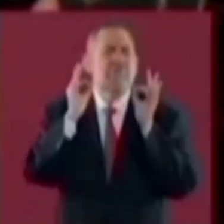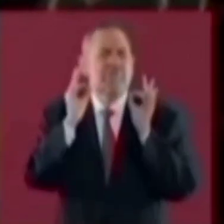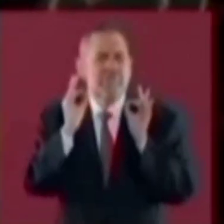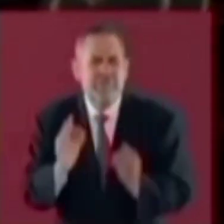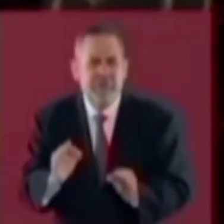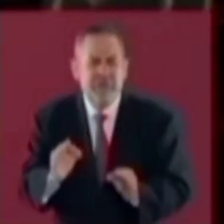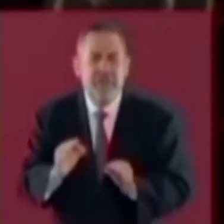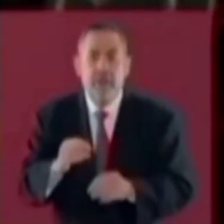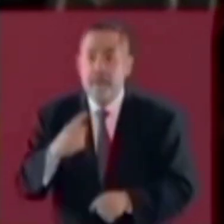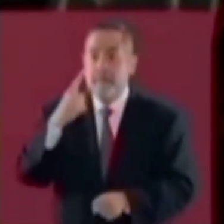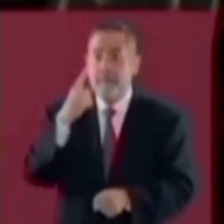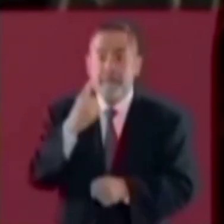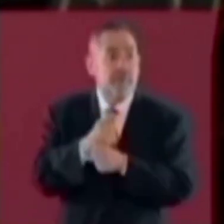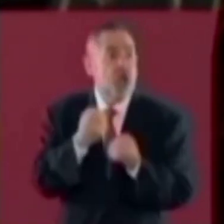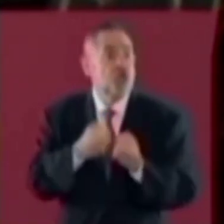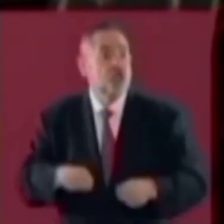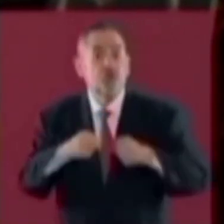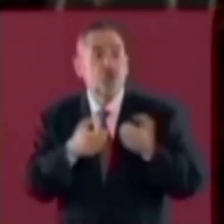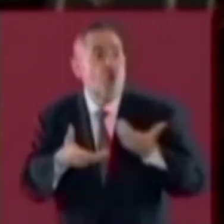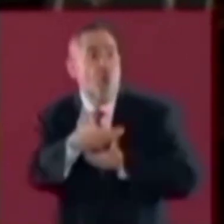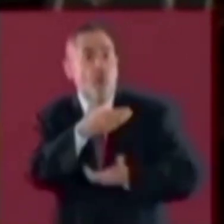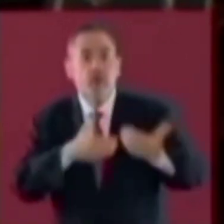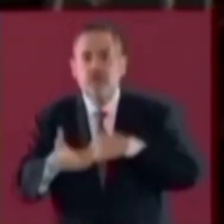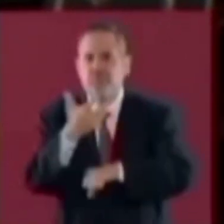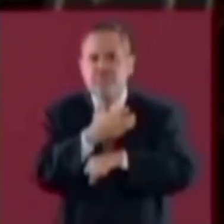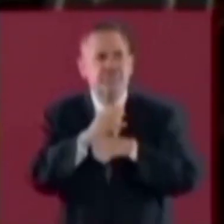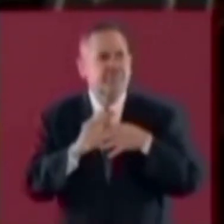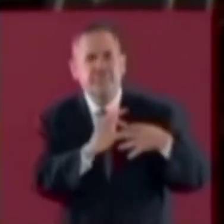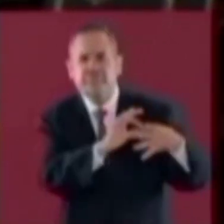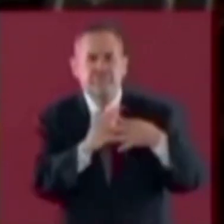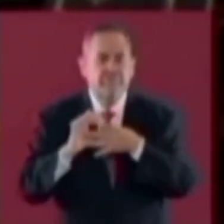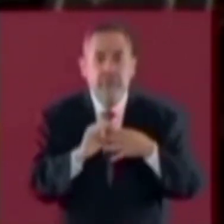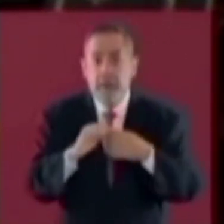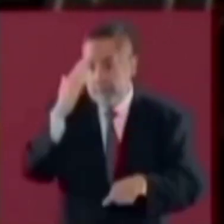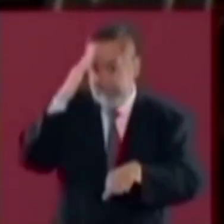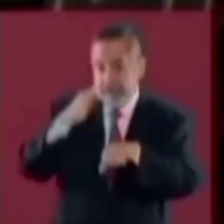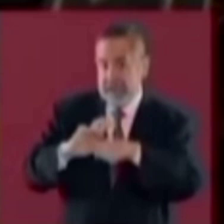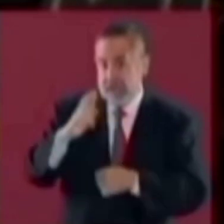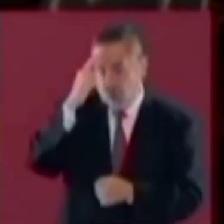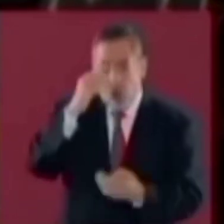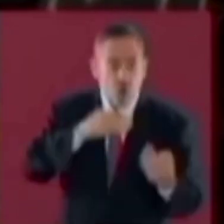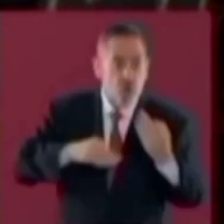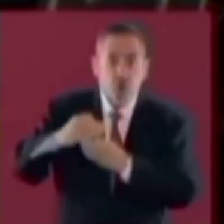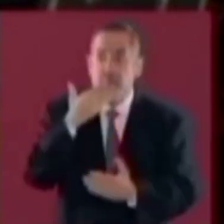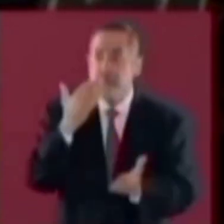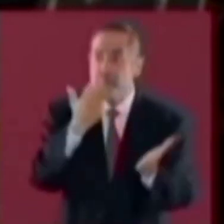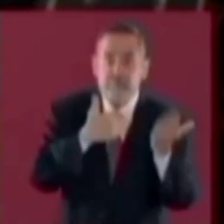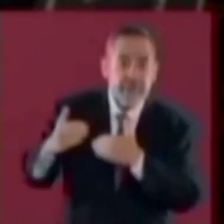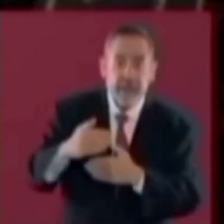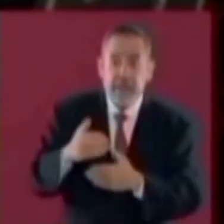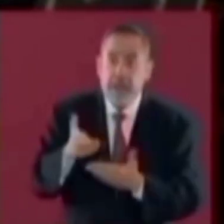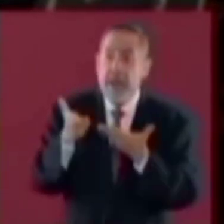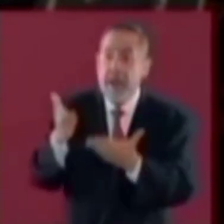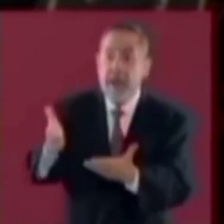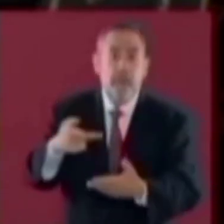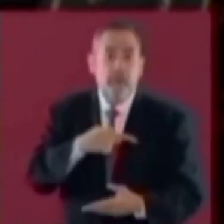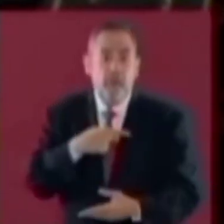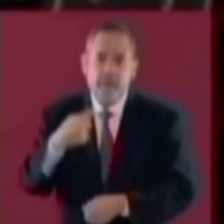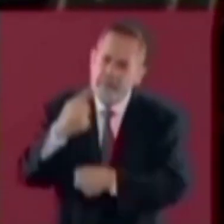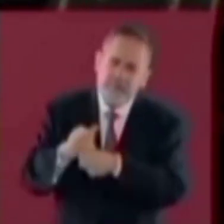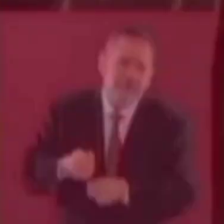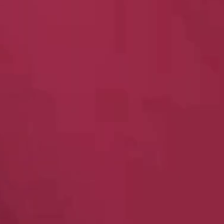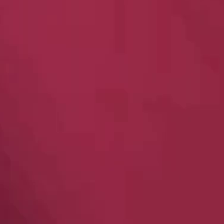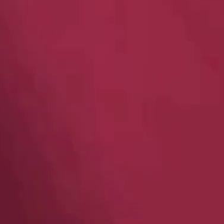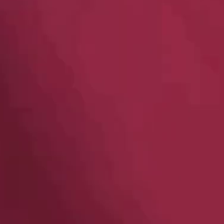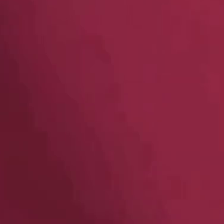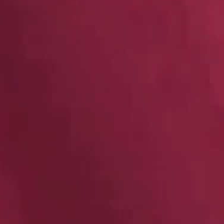desempleo somos el principal socio comercial de Estados Unidos pero no olvidamos que por el bien de todos primero